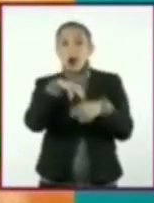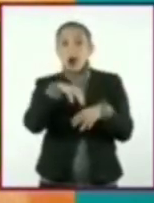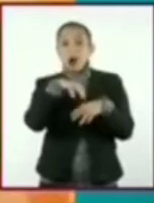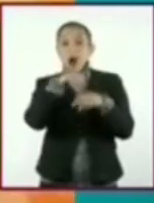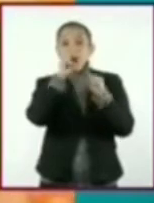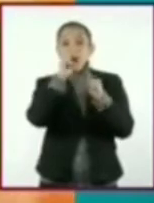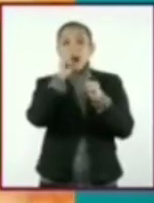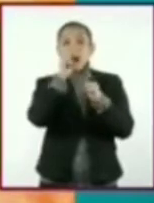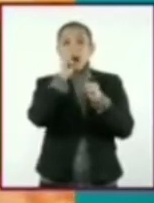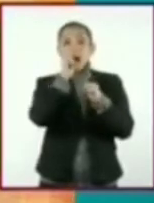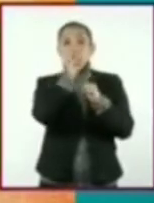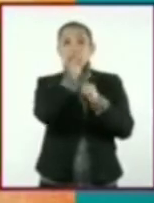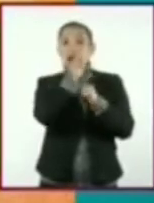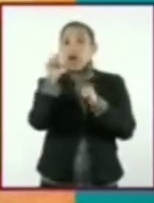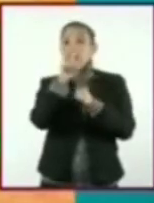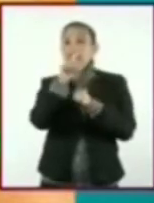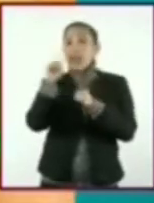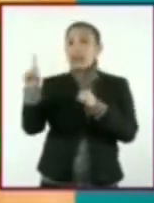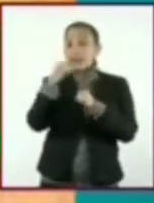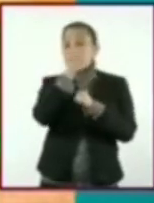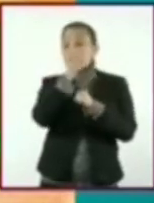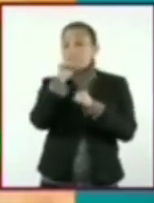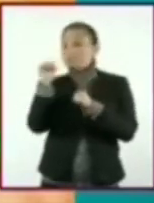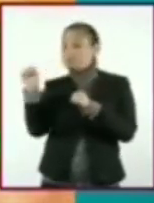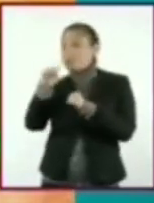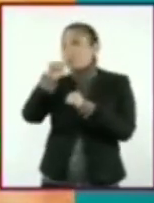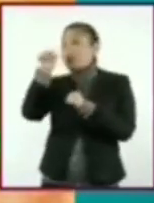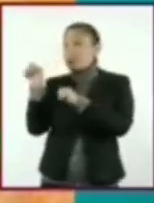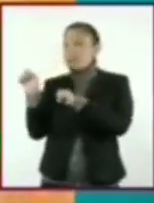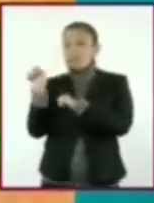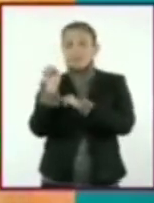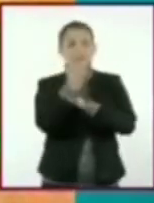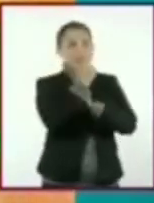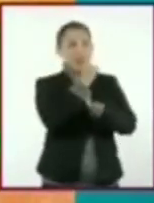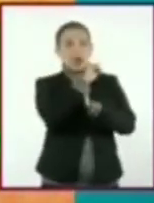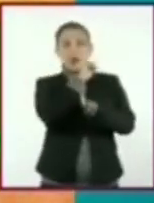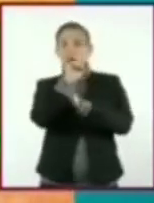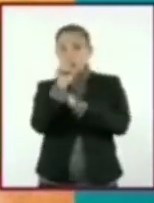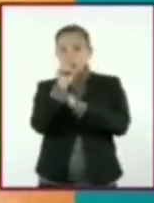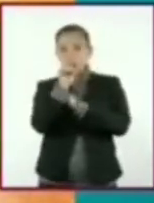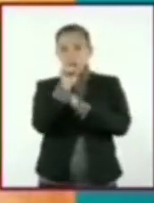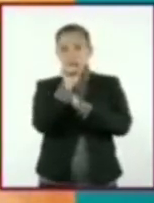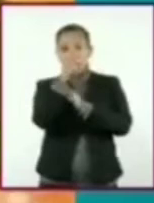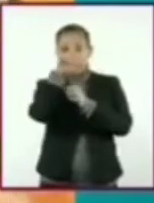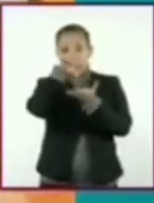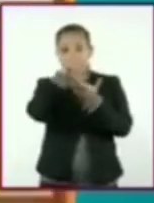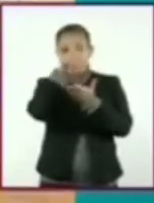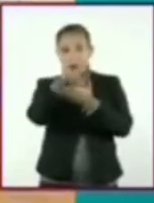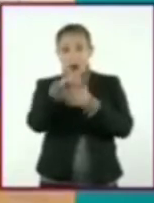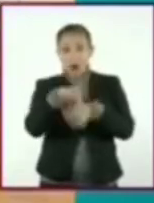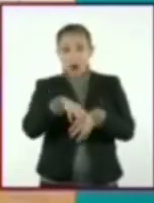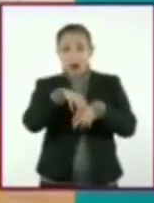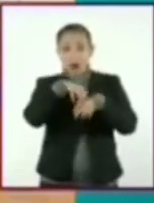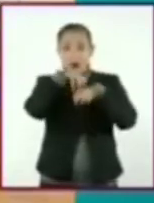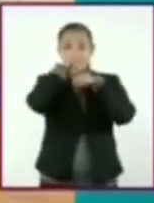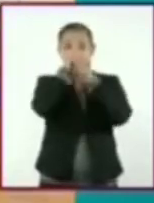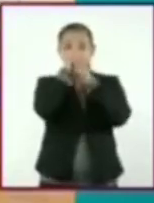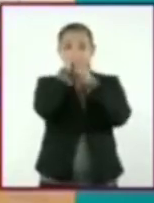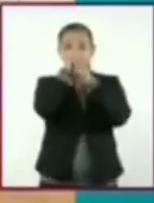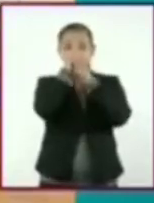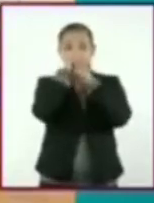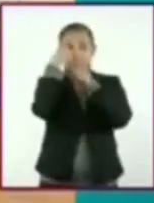mientras giras tu cabeza hacia la derecha, después a la izquierda y después al centro, retienes el aire adentro